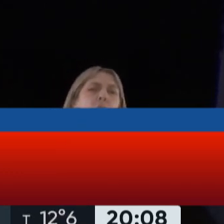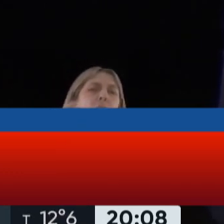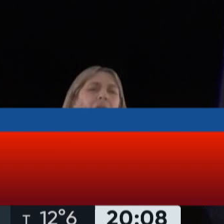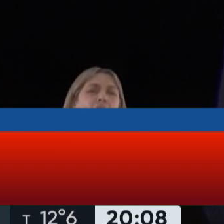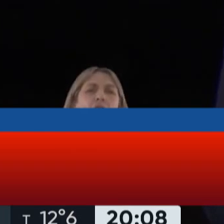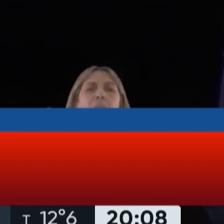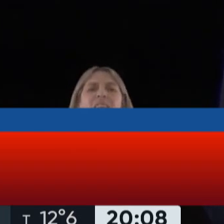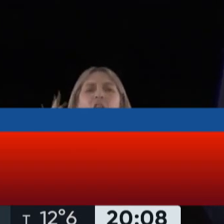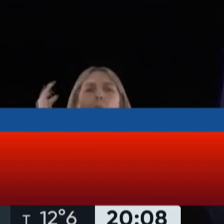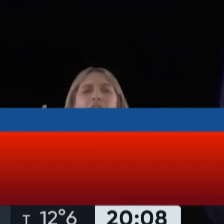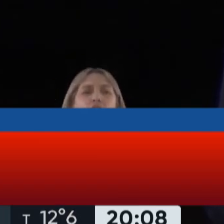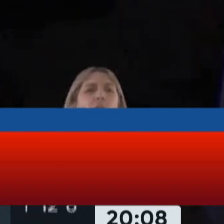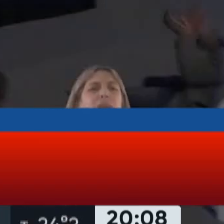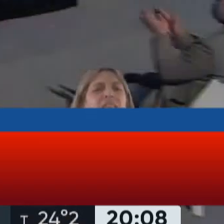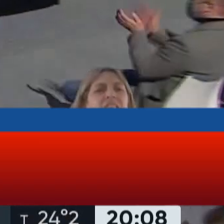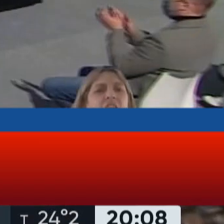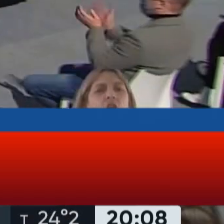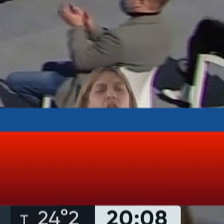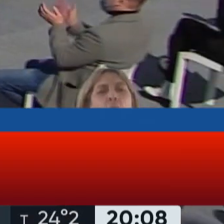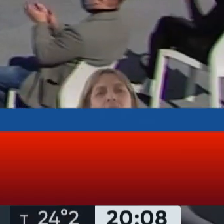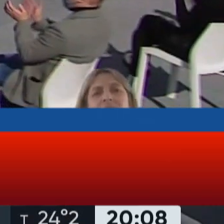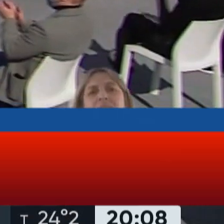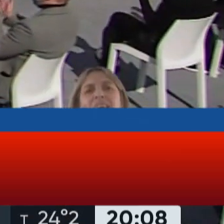de Educación o el Ministerio de Trabajo.